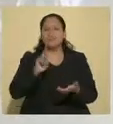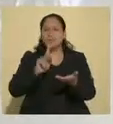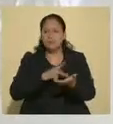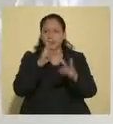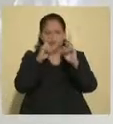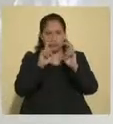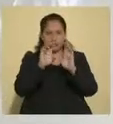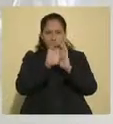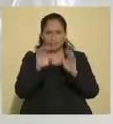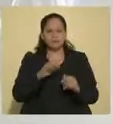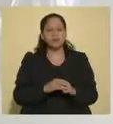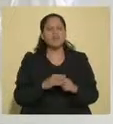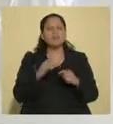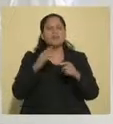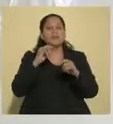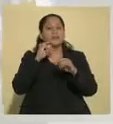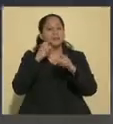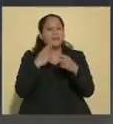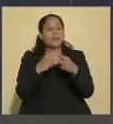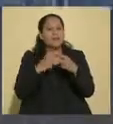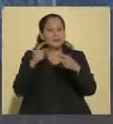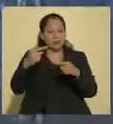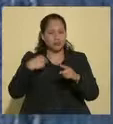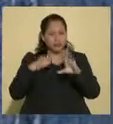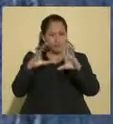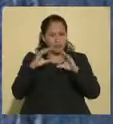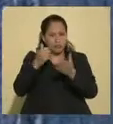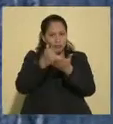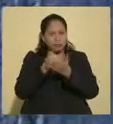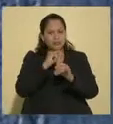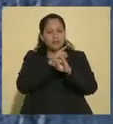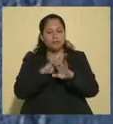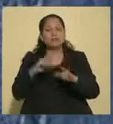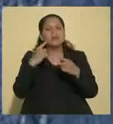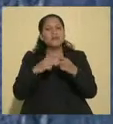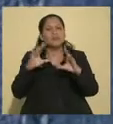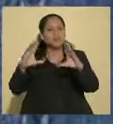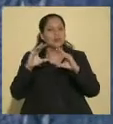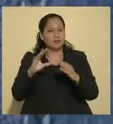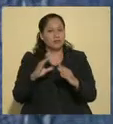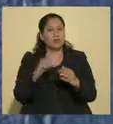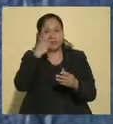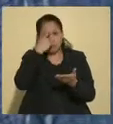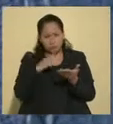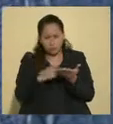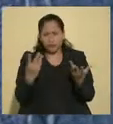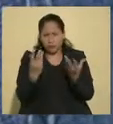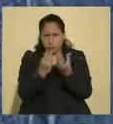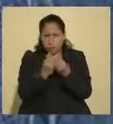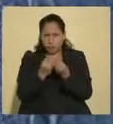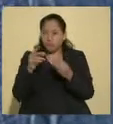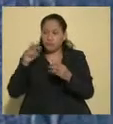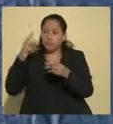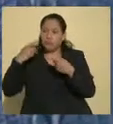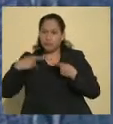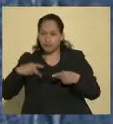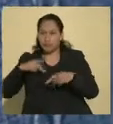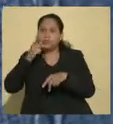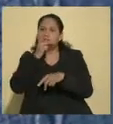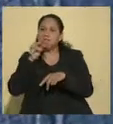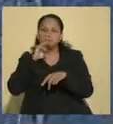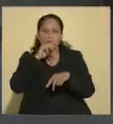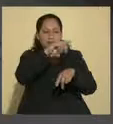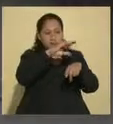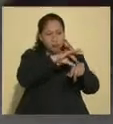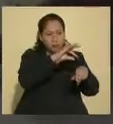de quién te debe dar la información, quién te tiene que tener bien preparado como adolescente, yo creo que es un trabajo conjunto, pero te debes de acercar al doctor, te debes de acercar a